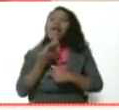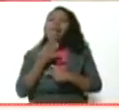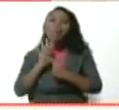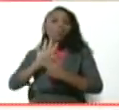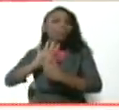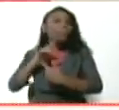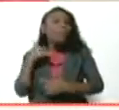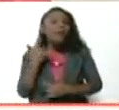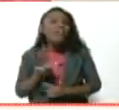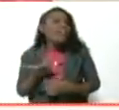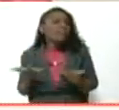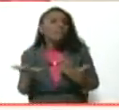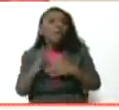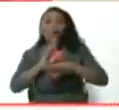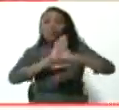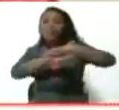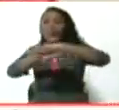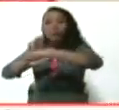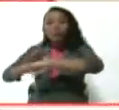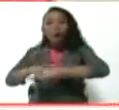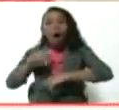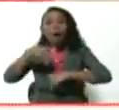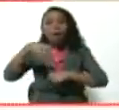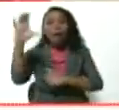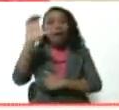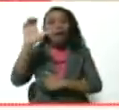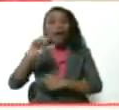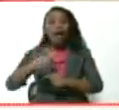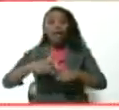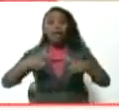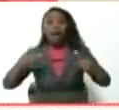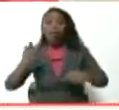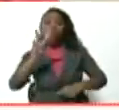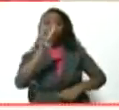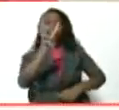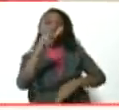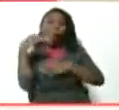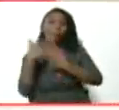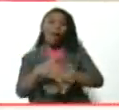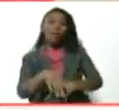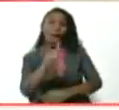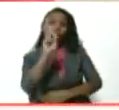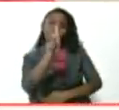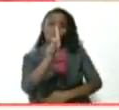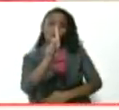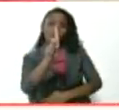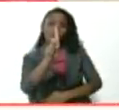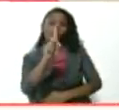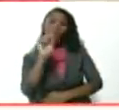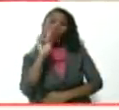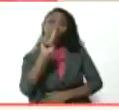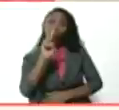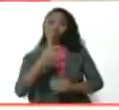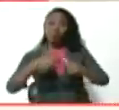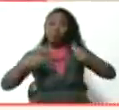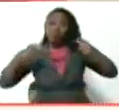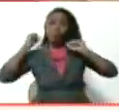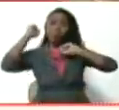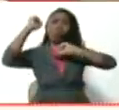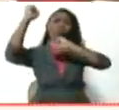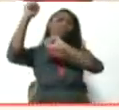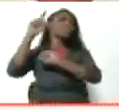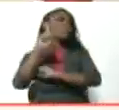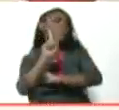estamos convocando nosotros en Caracas son 2 marchas en una. dos grandes manifestaciones en una.